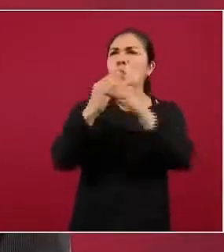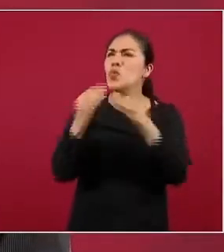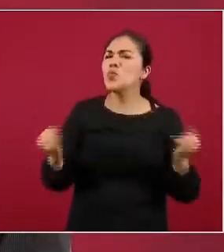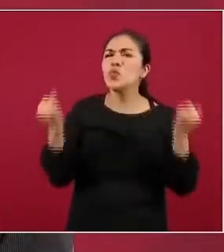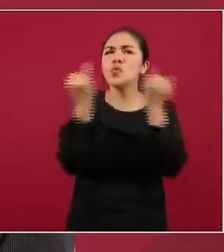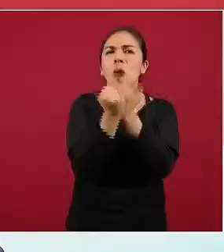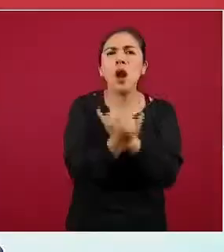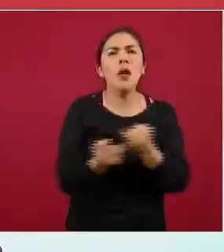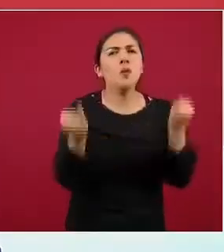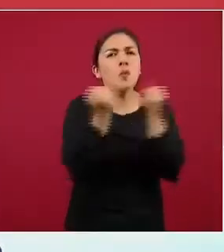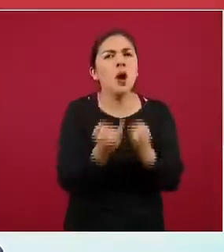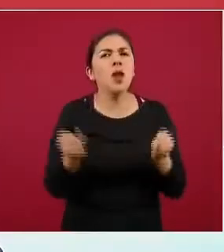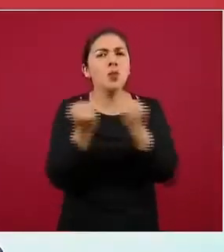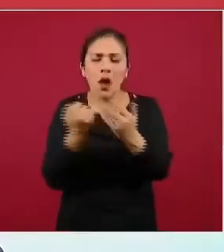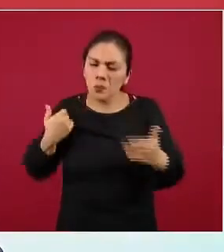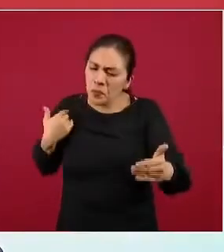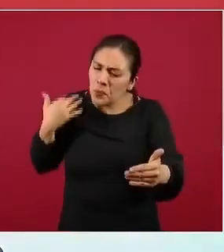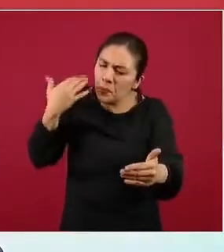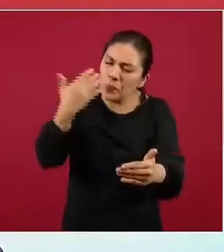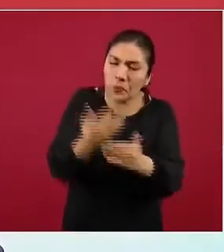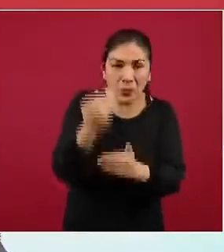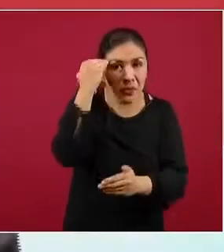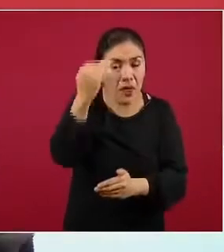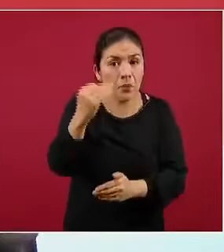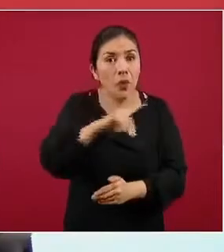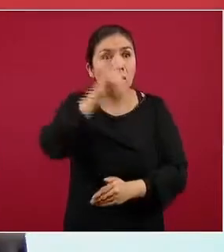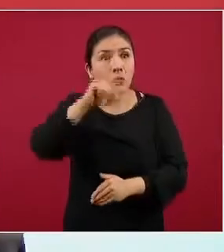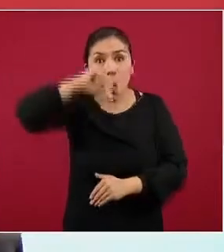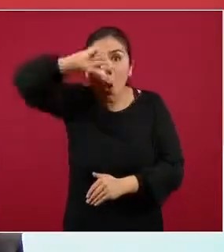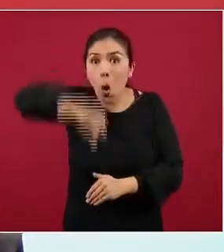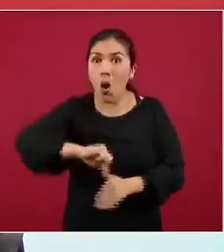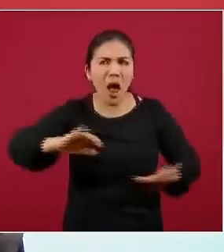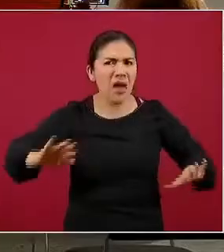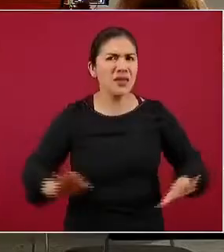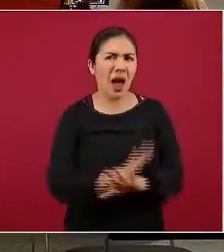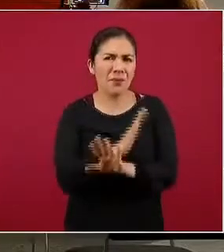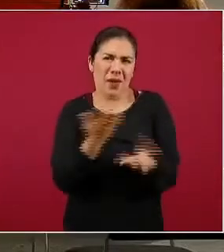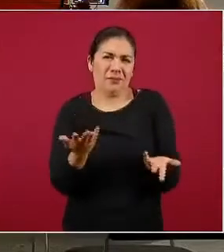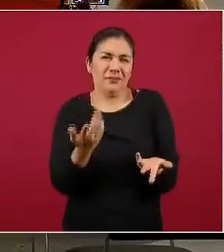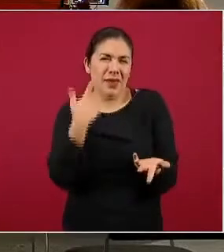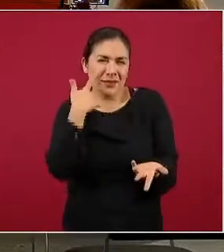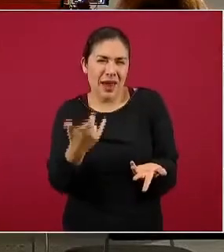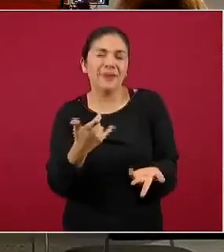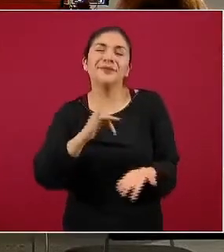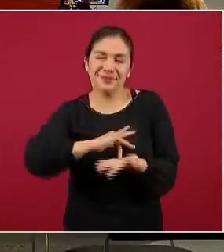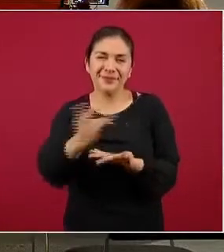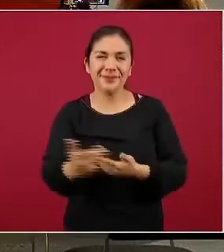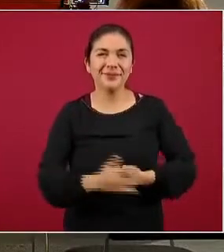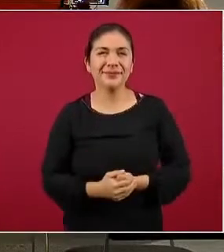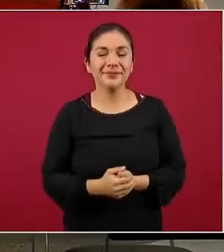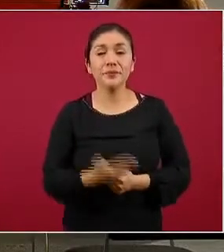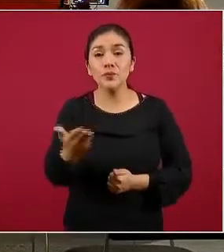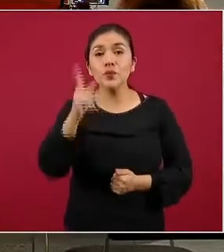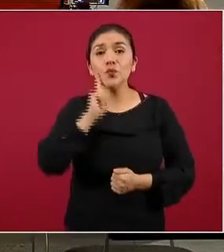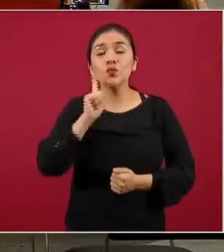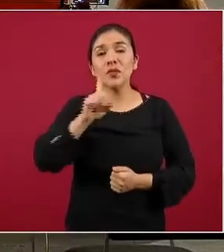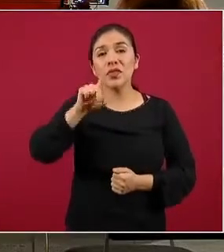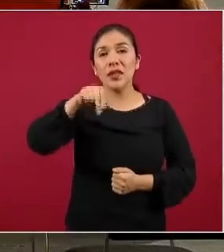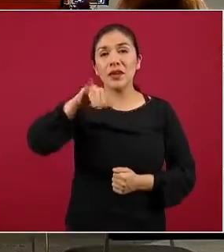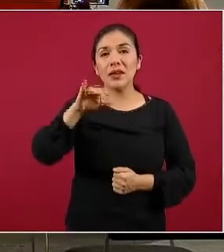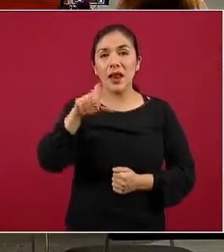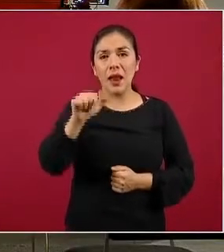tan consistente a lo largo de toda la pandemia pudiera cambiar radicalmente. Muchas gracias. Daniela Pastrana, a pie de